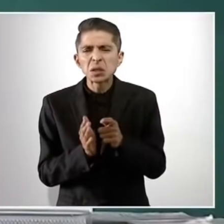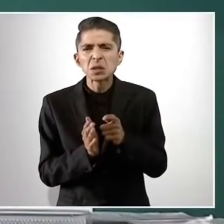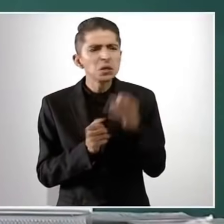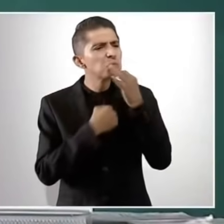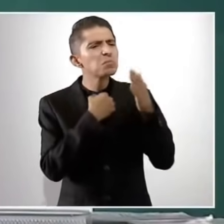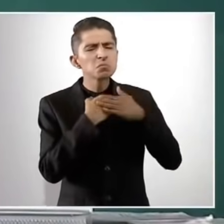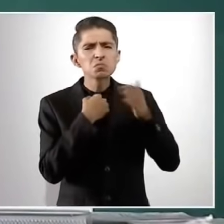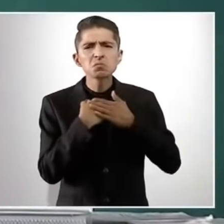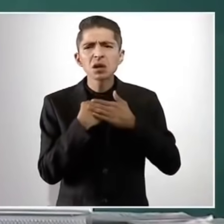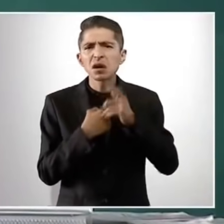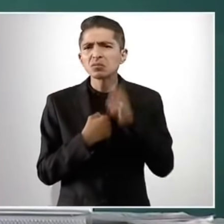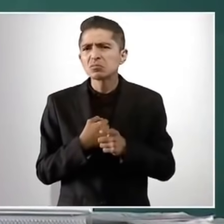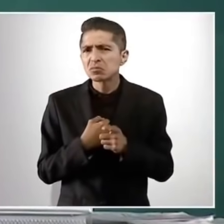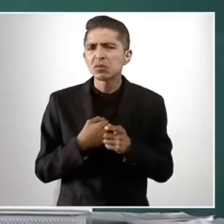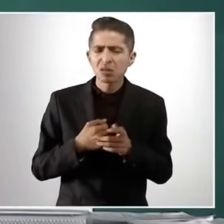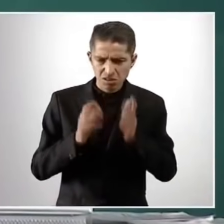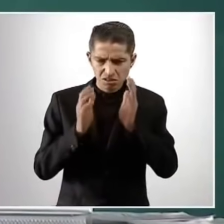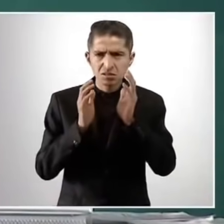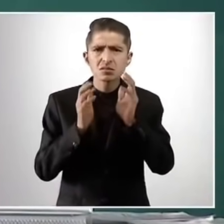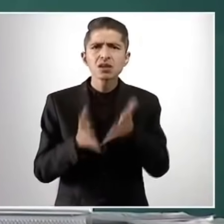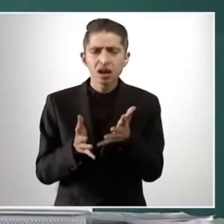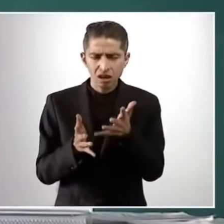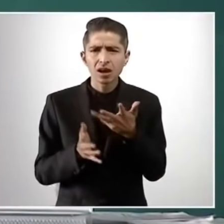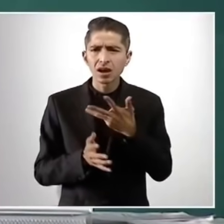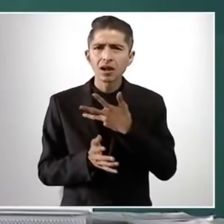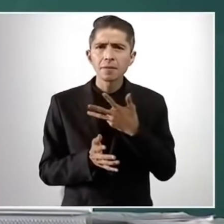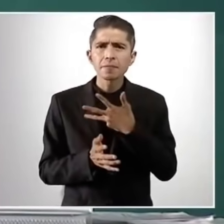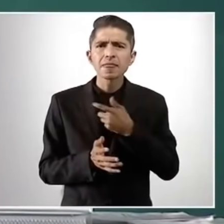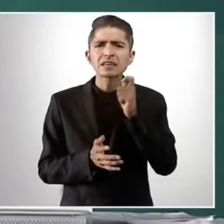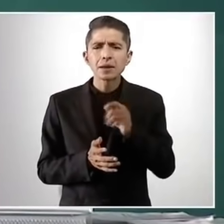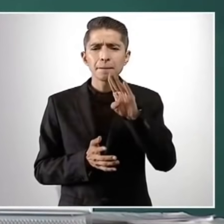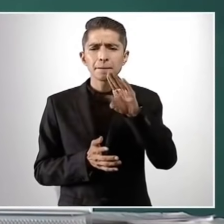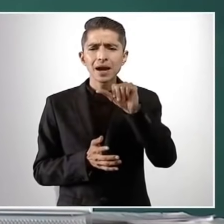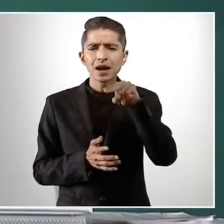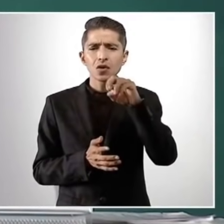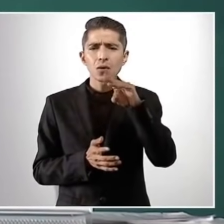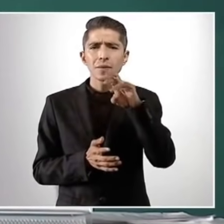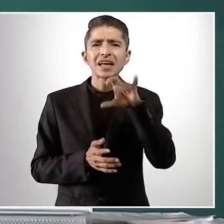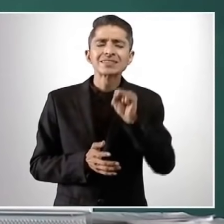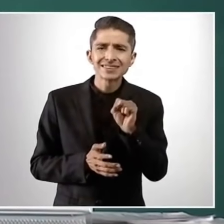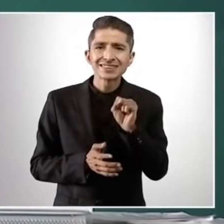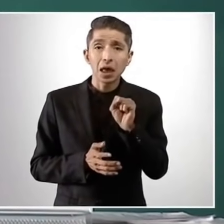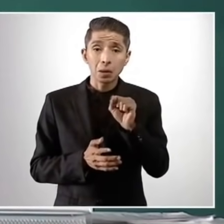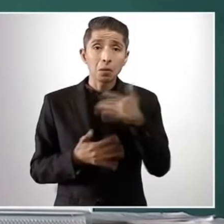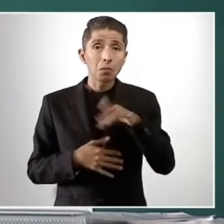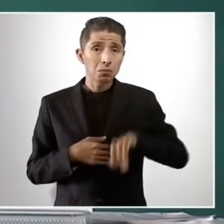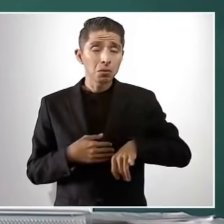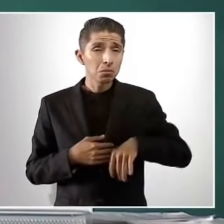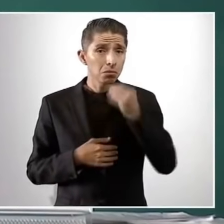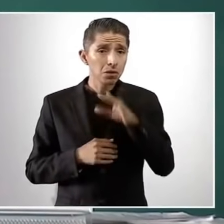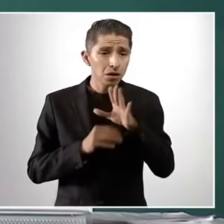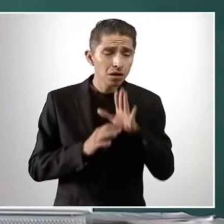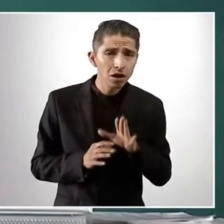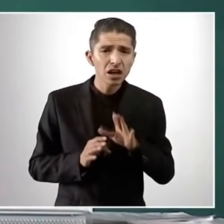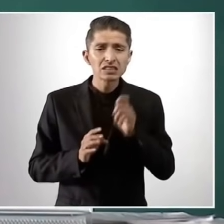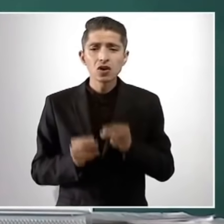son precisamente, ya están con Banobras, que es algo interesante,